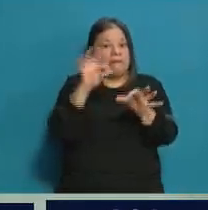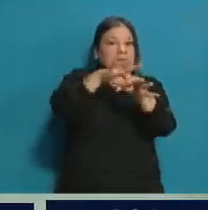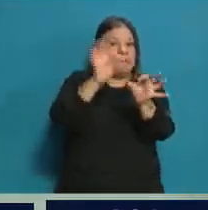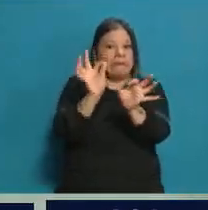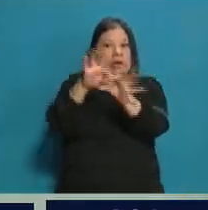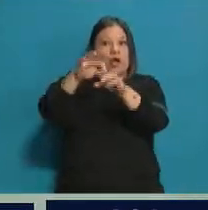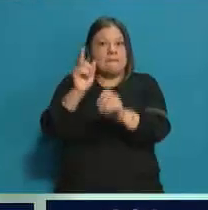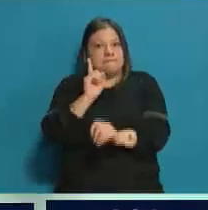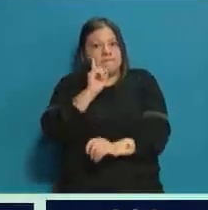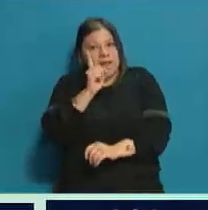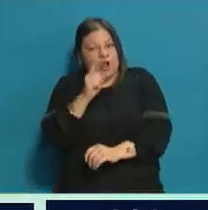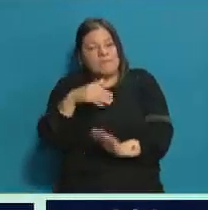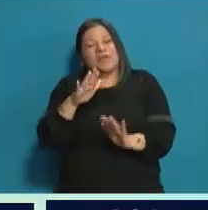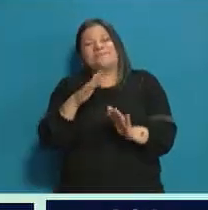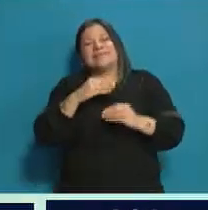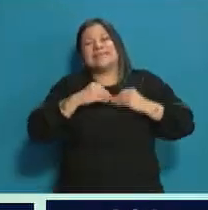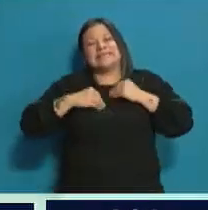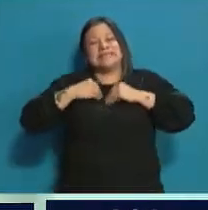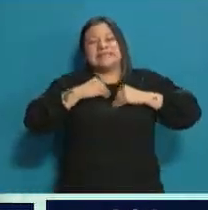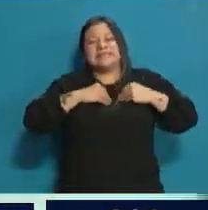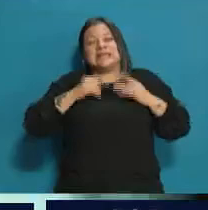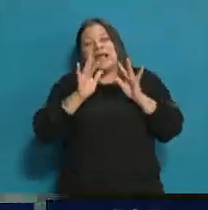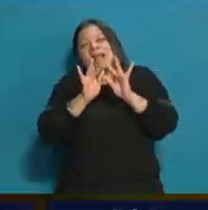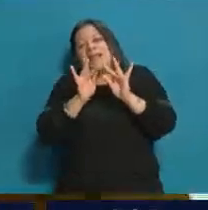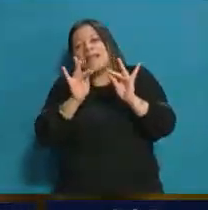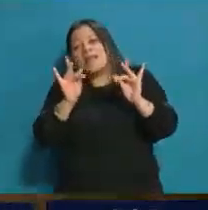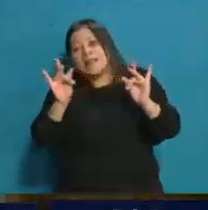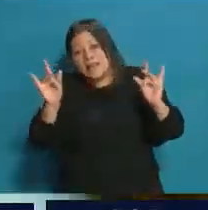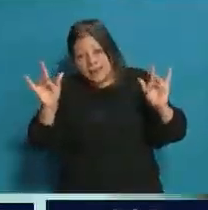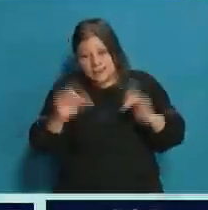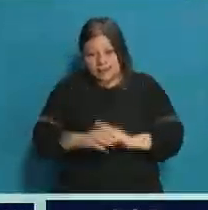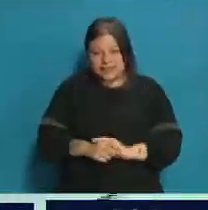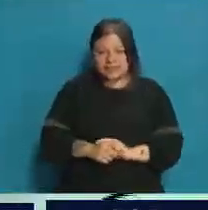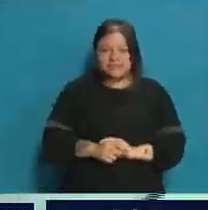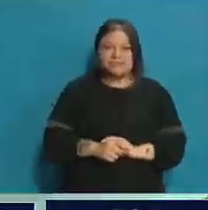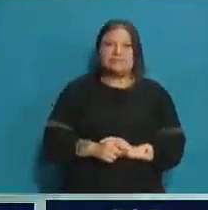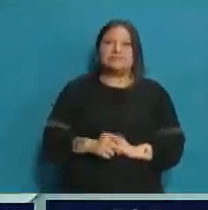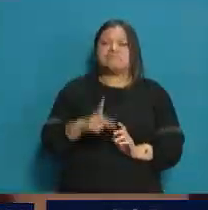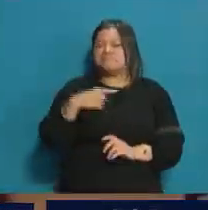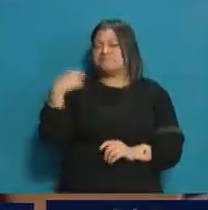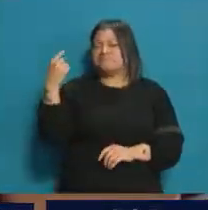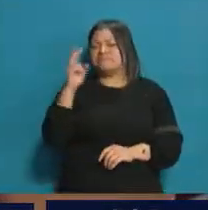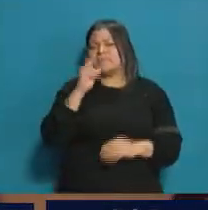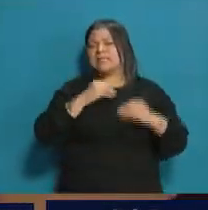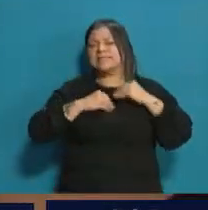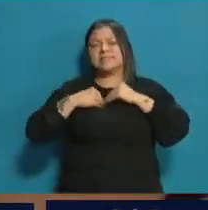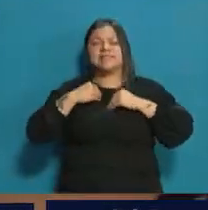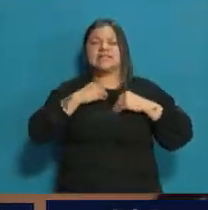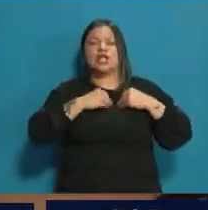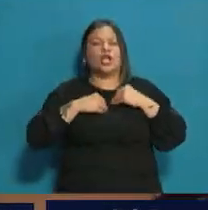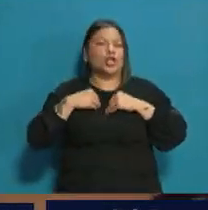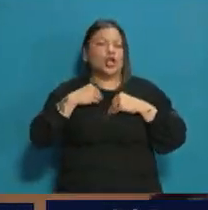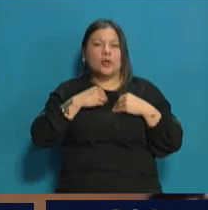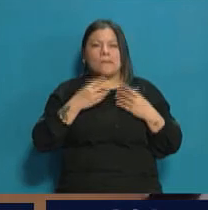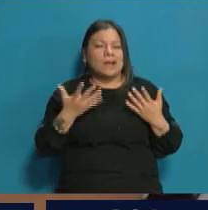los casos que se presentan son más leves. Claro. Y lo que nosotros vemos, lo que se está viendo es la sintomatología que se presenta